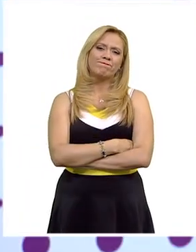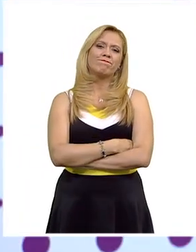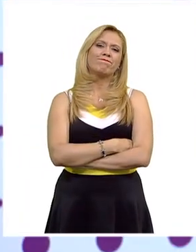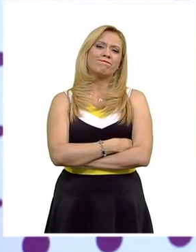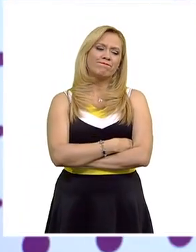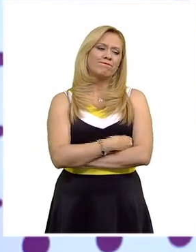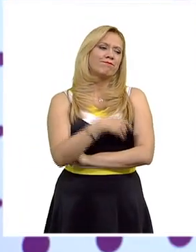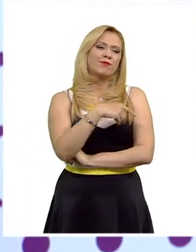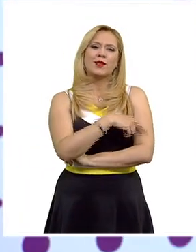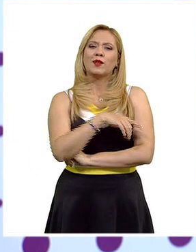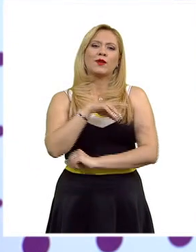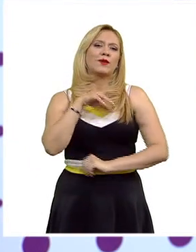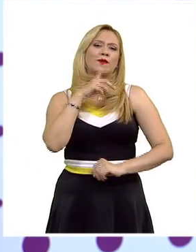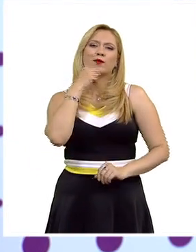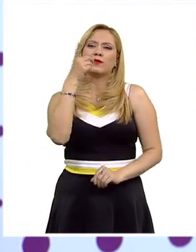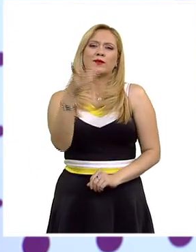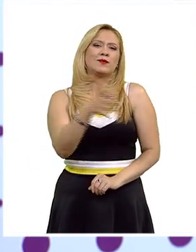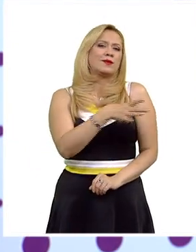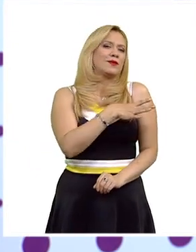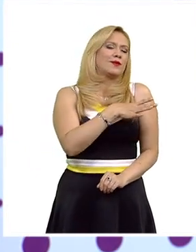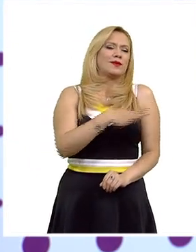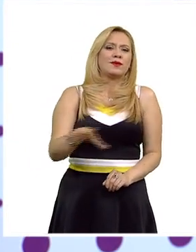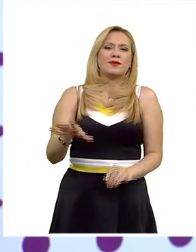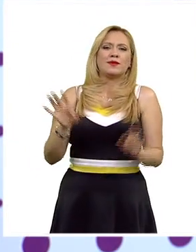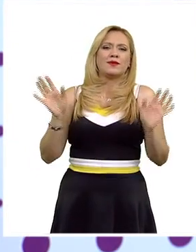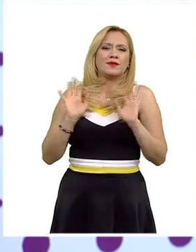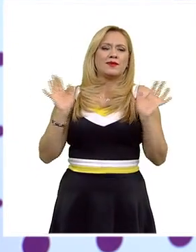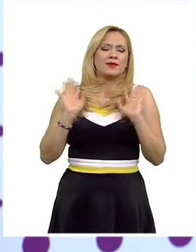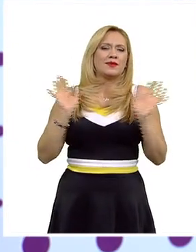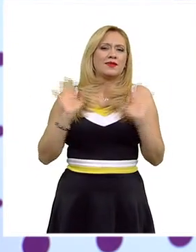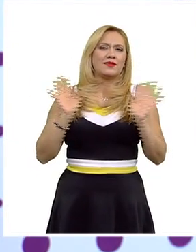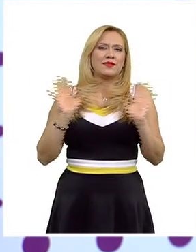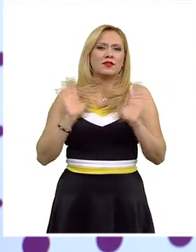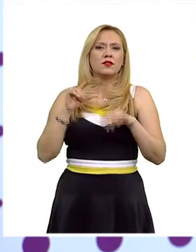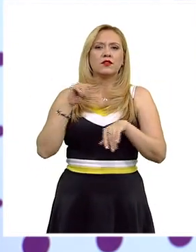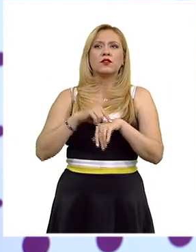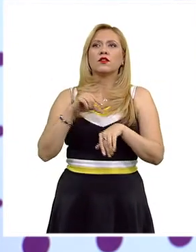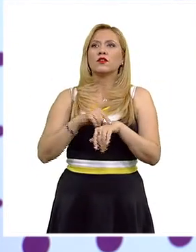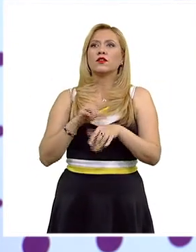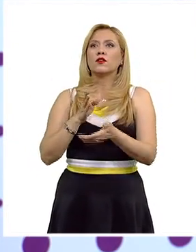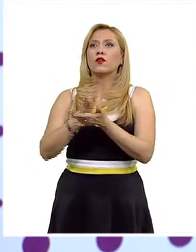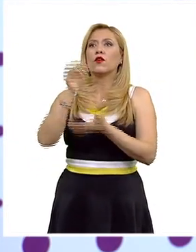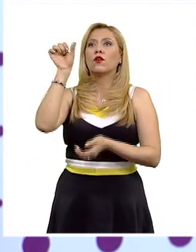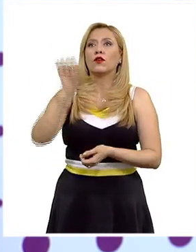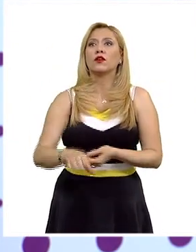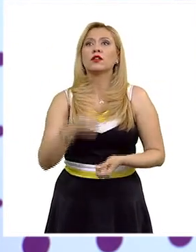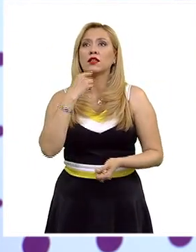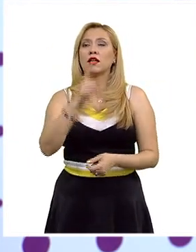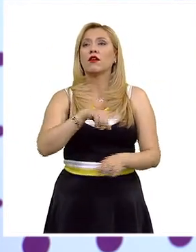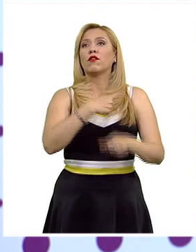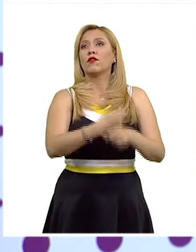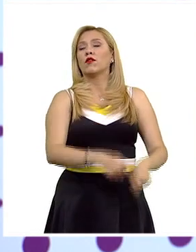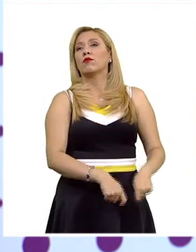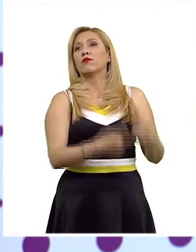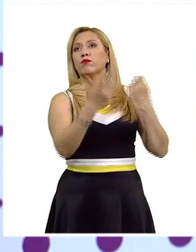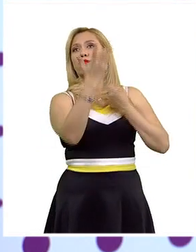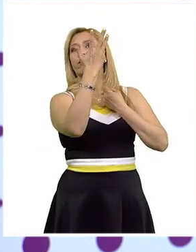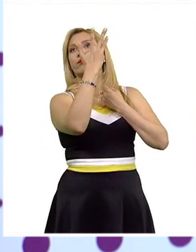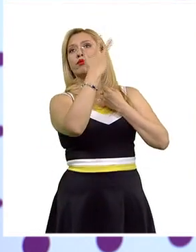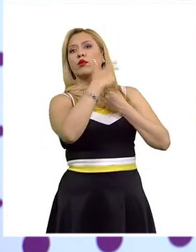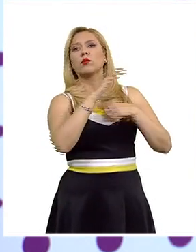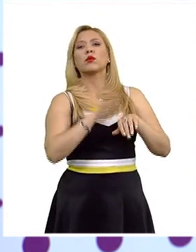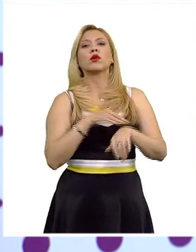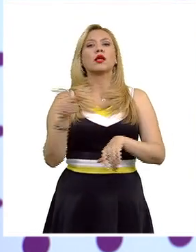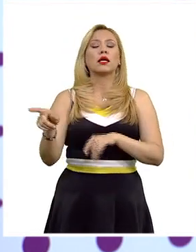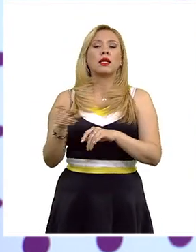no iba a decir en el ámbito de salud, que fue el primer ámbito con el que tuvo contacto, que había sido violada porque el traductor